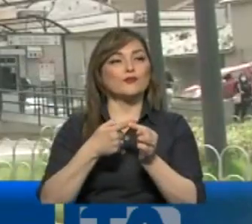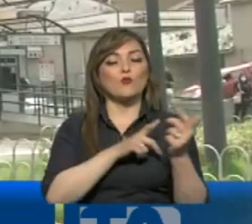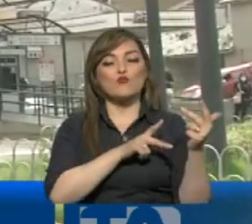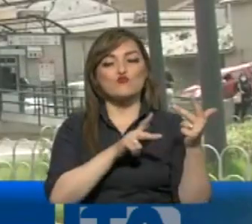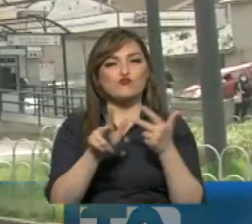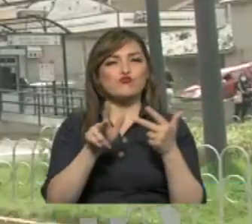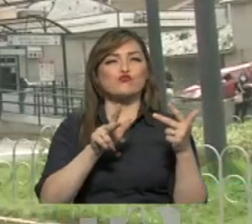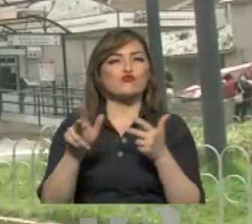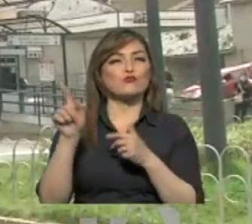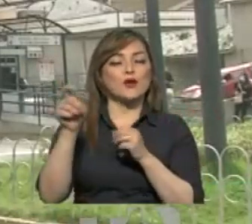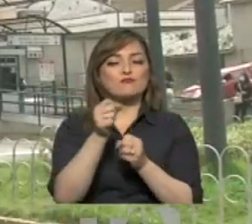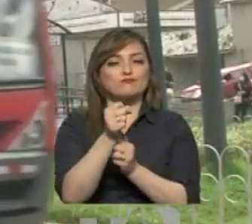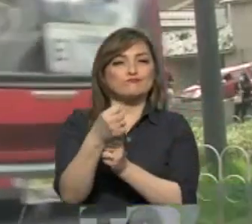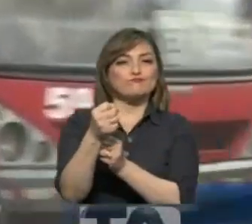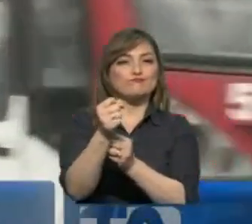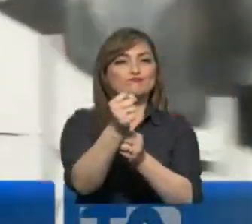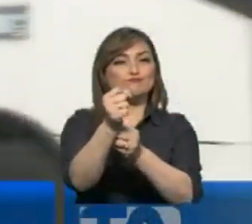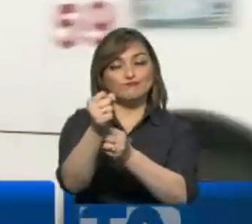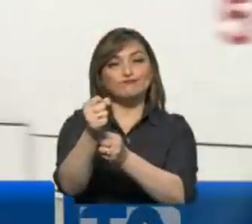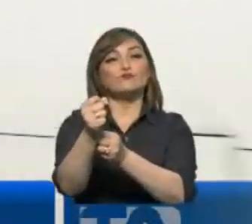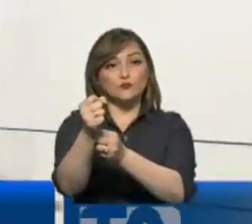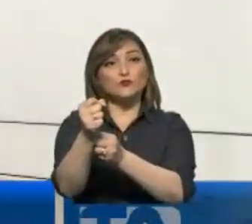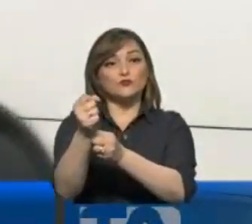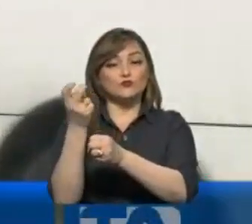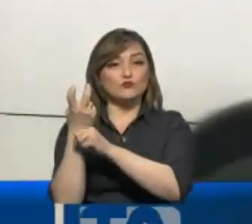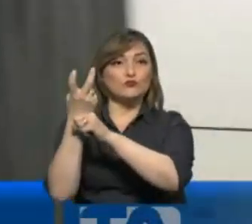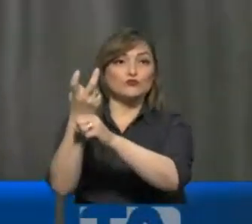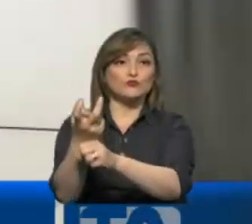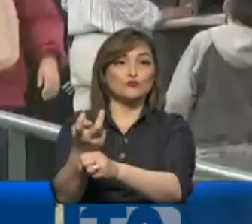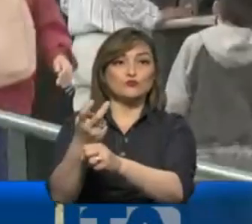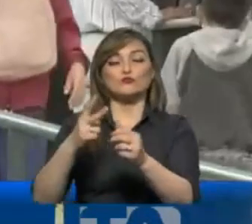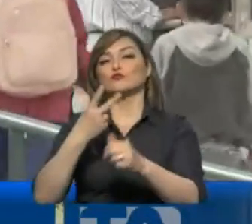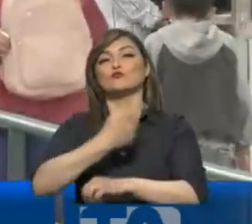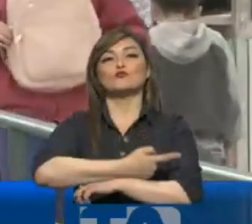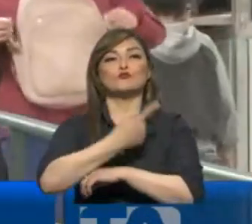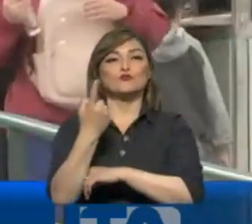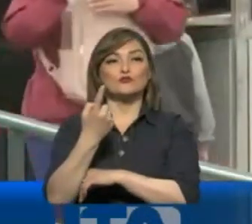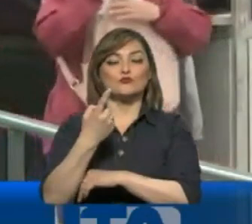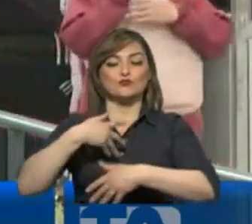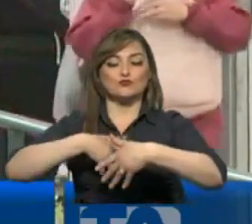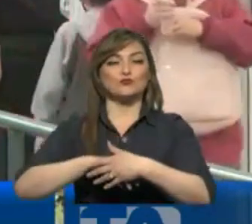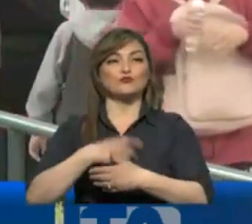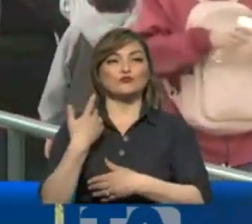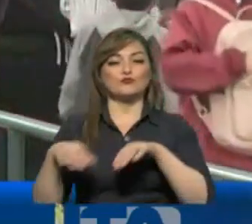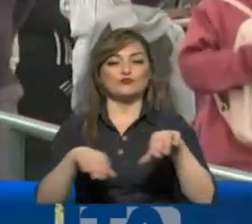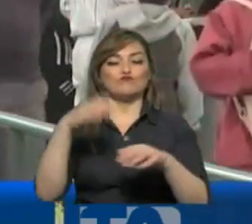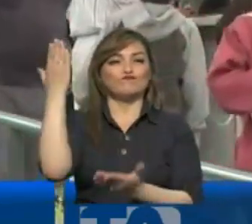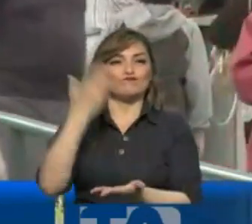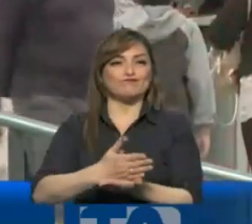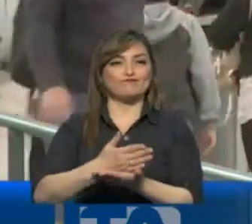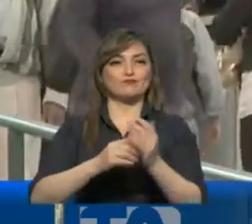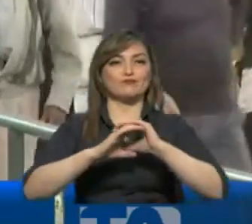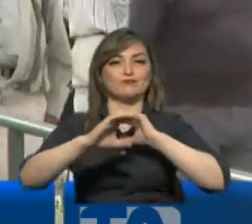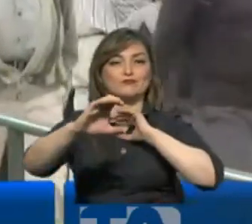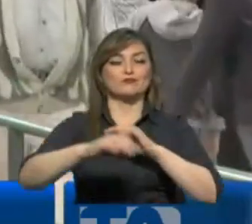llegan unidades de transporte municipal, es decir, Ecovía. En este segundo día de manifestación o de suspensión del servicio